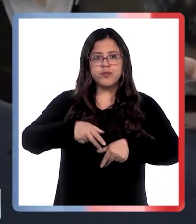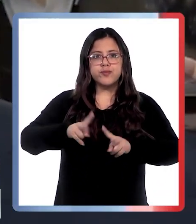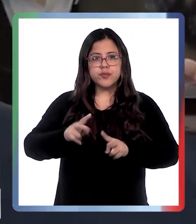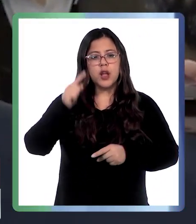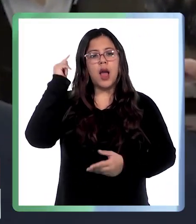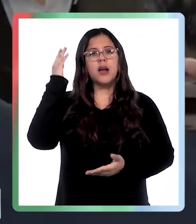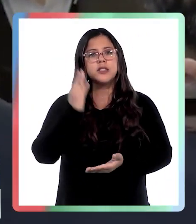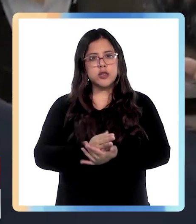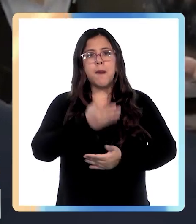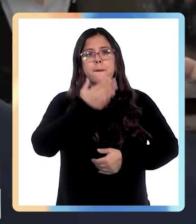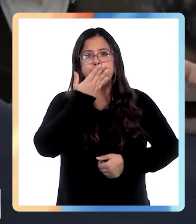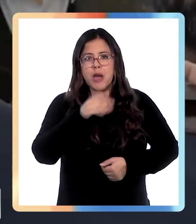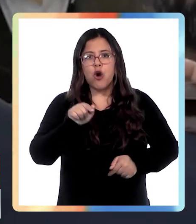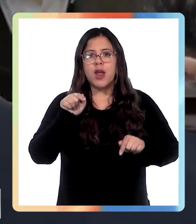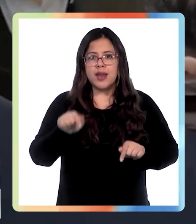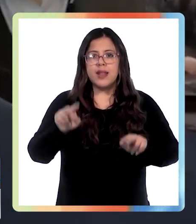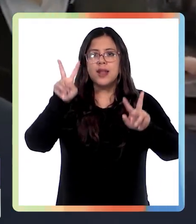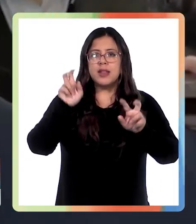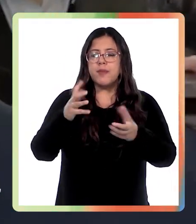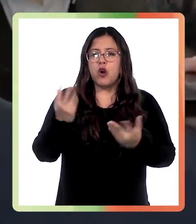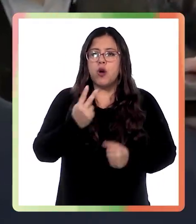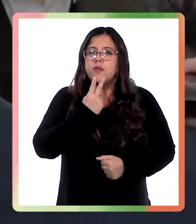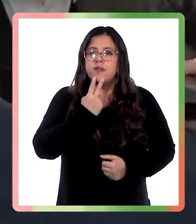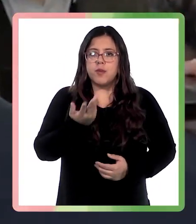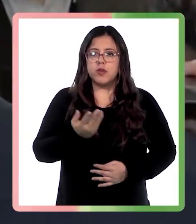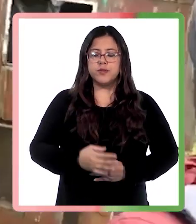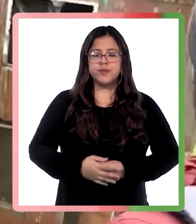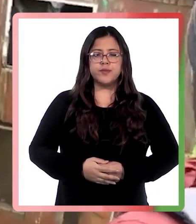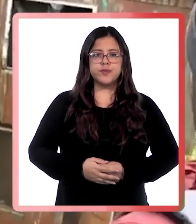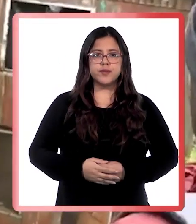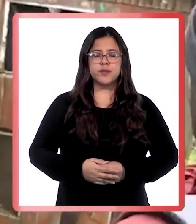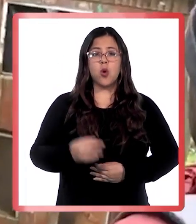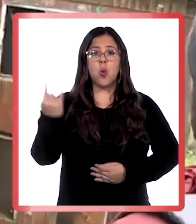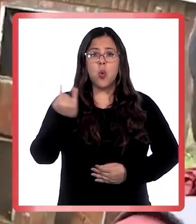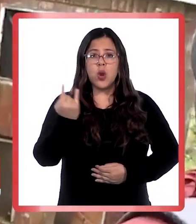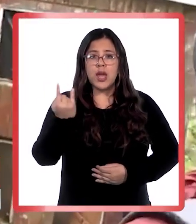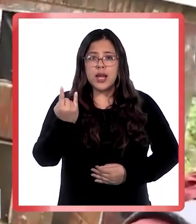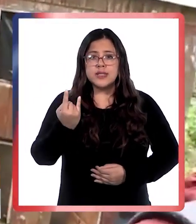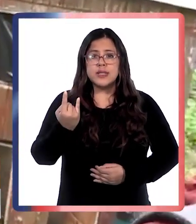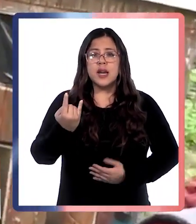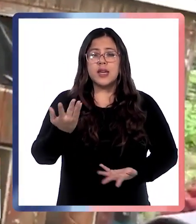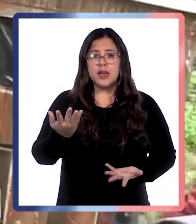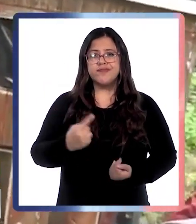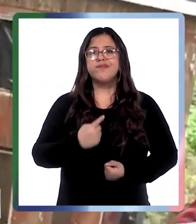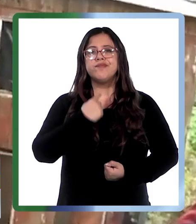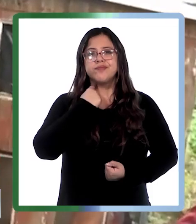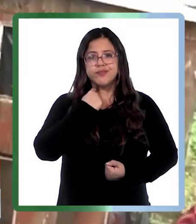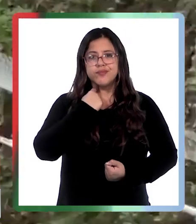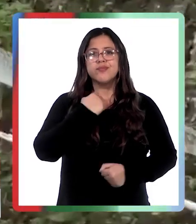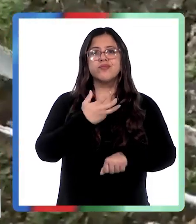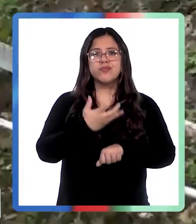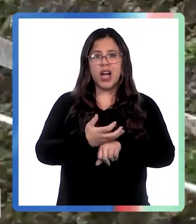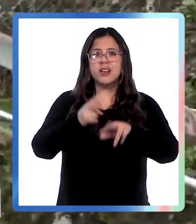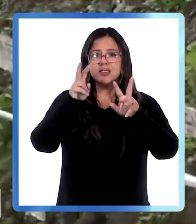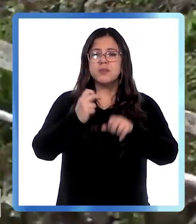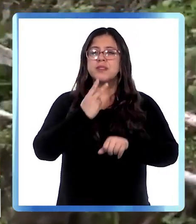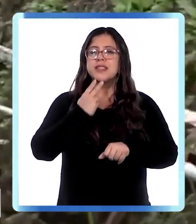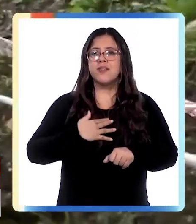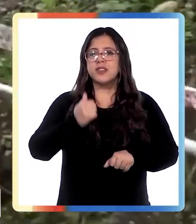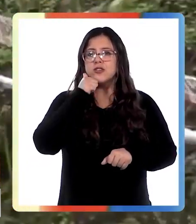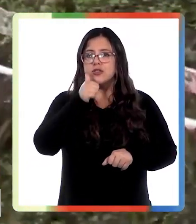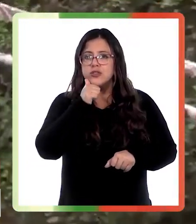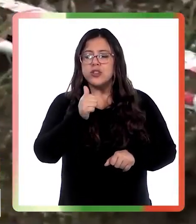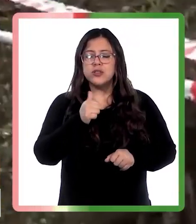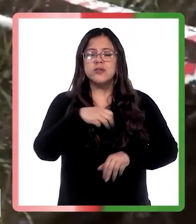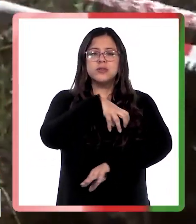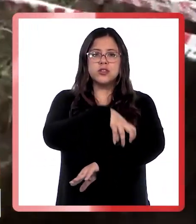que permita tomar mejores definiciones insisto en este tema El Cómo habitamos el territorio las emergencias comienzan a provocar daños que afectan la rutina de